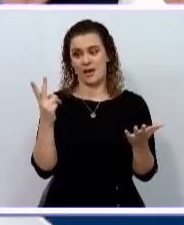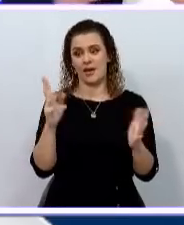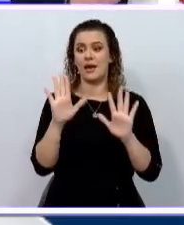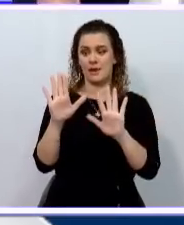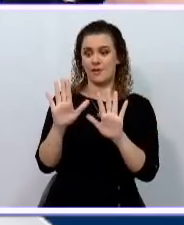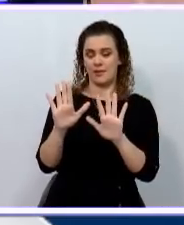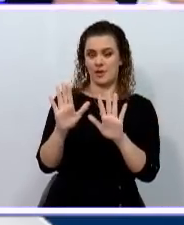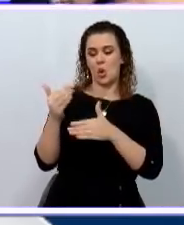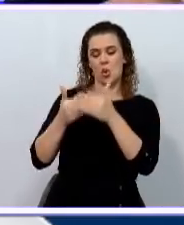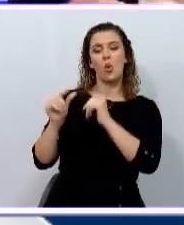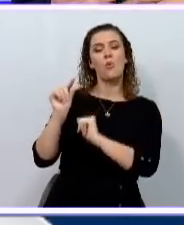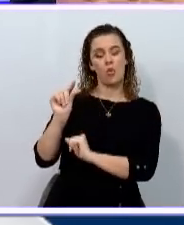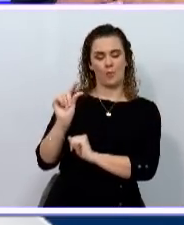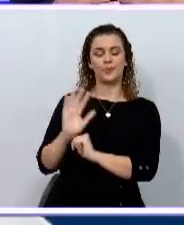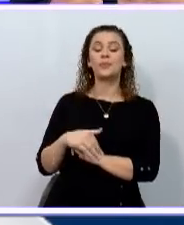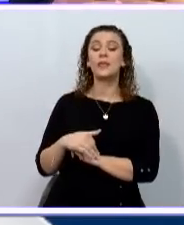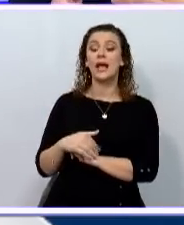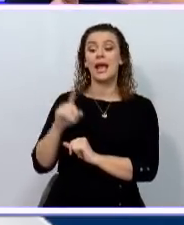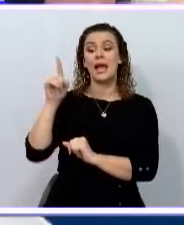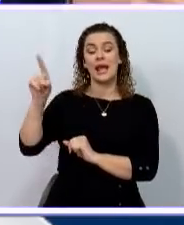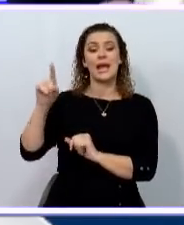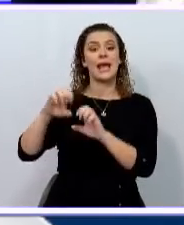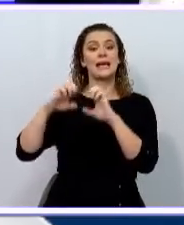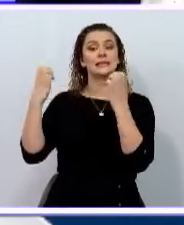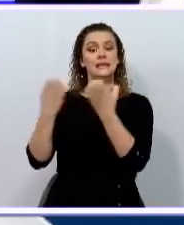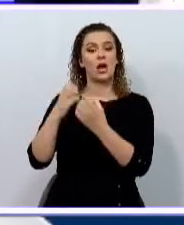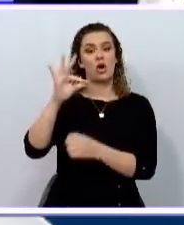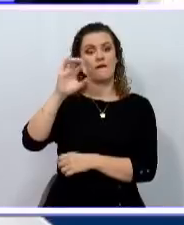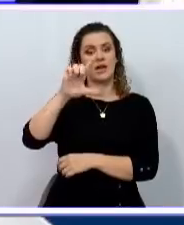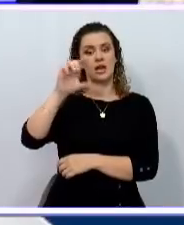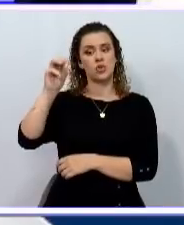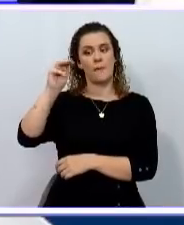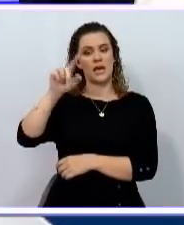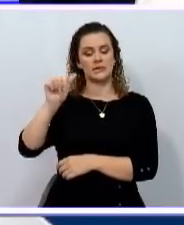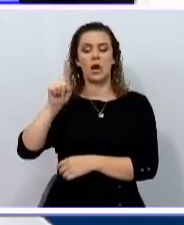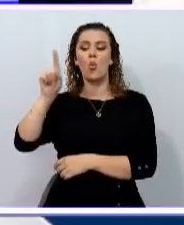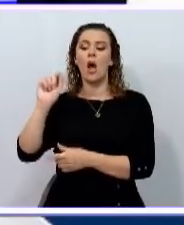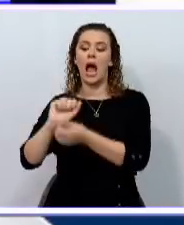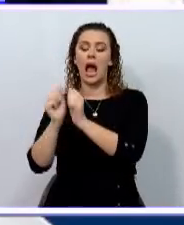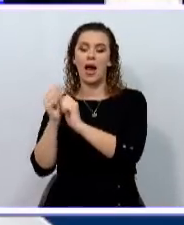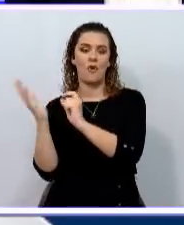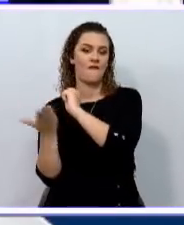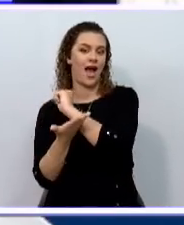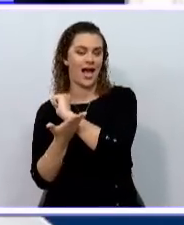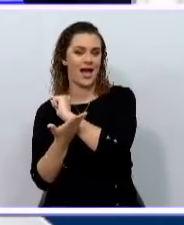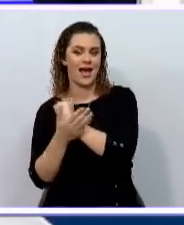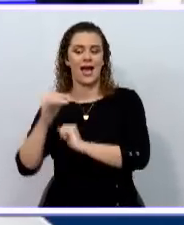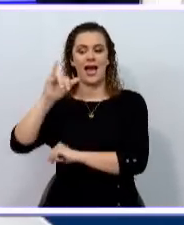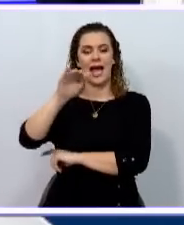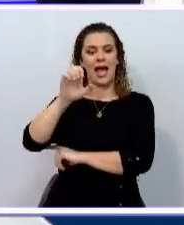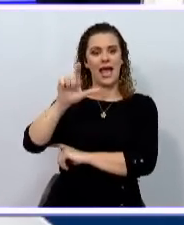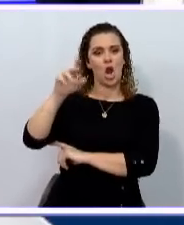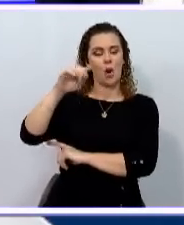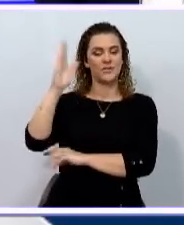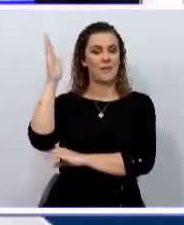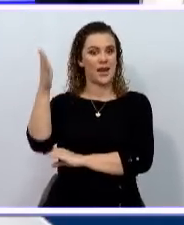va a volver un toque en en el sello mesa hace cambios y hay una falta que dicen que nos falta la de allá de López la